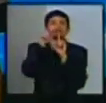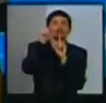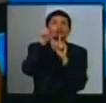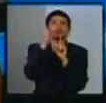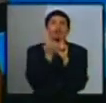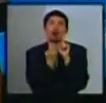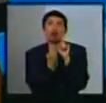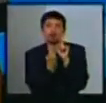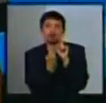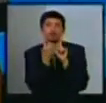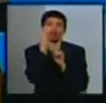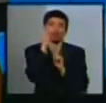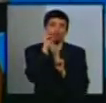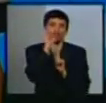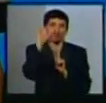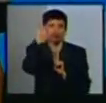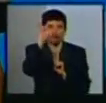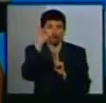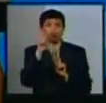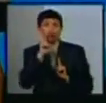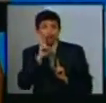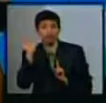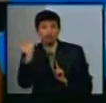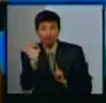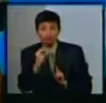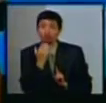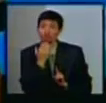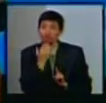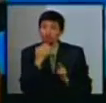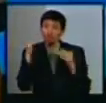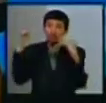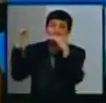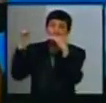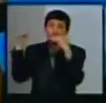de 11 y 30 grados. El viernes y sábado también tendremos